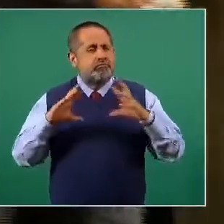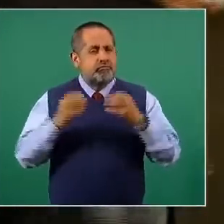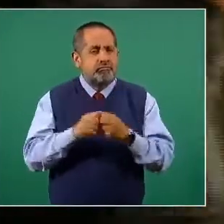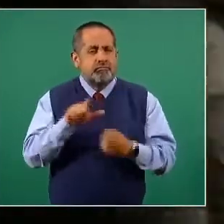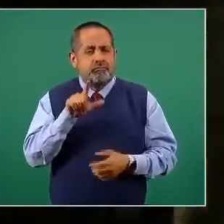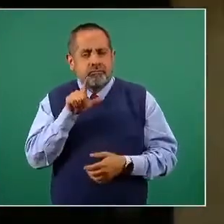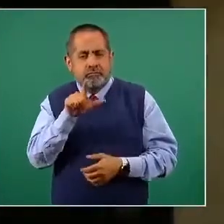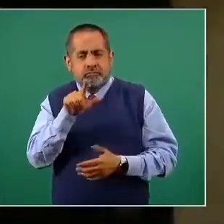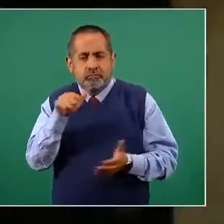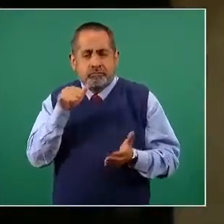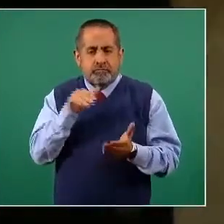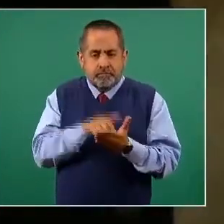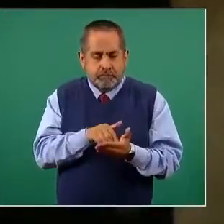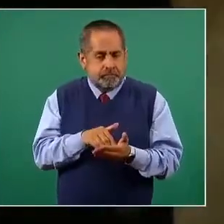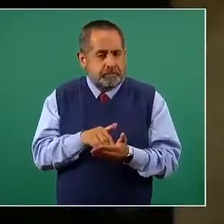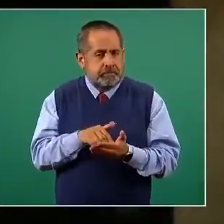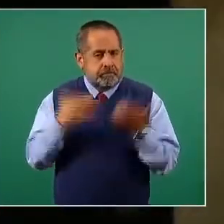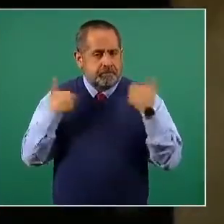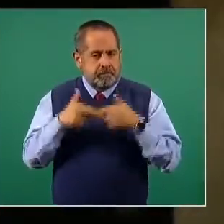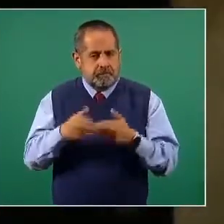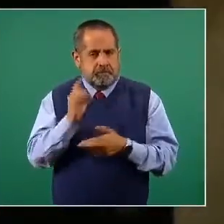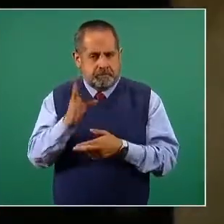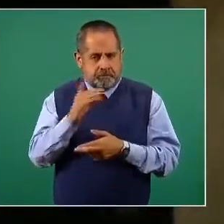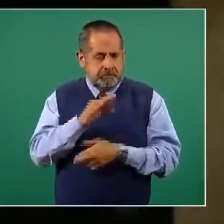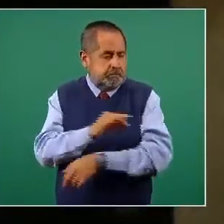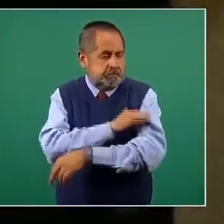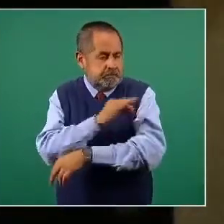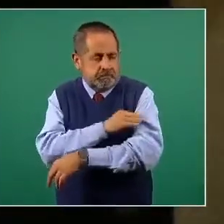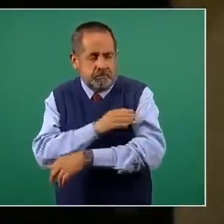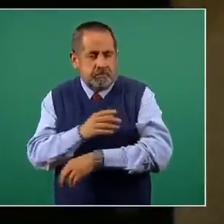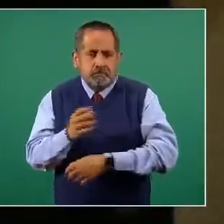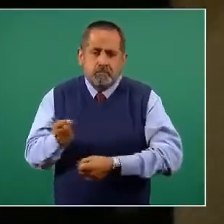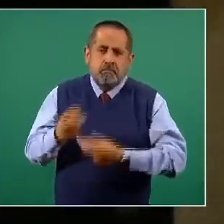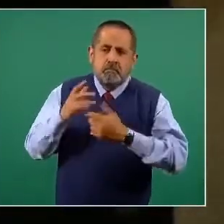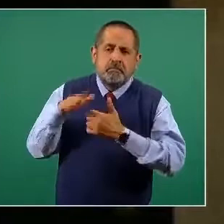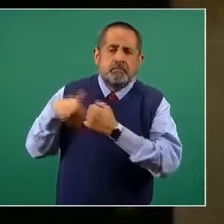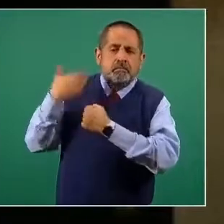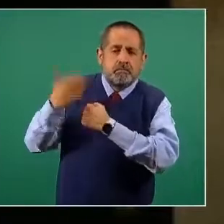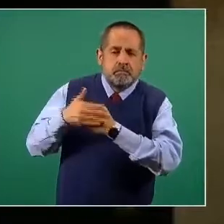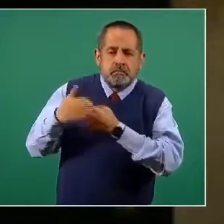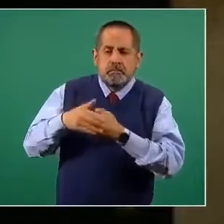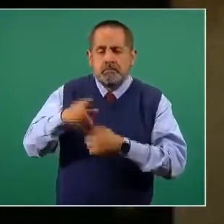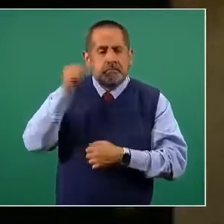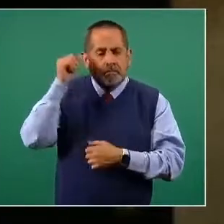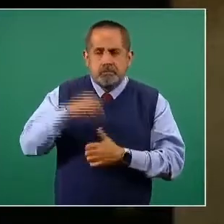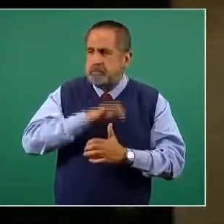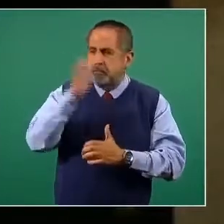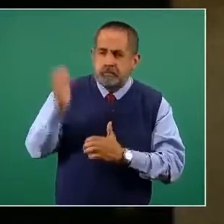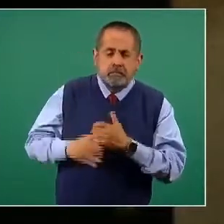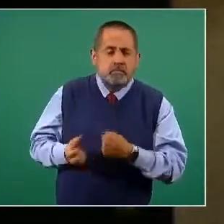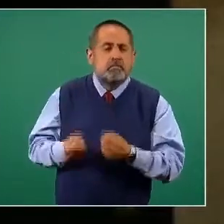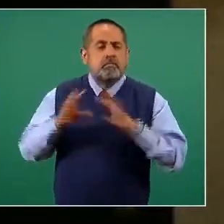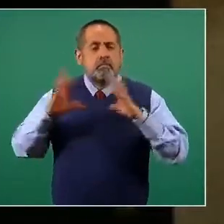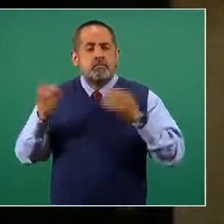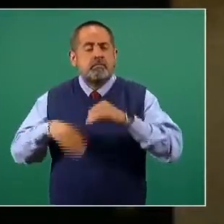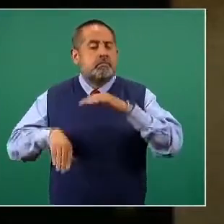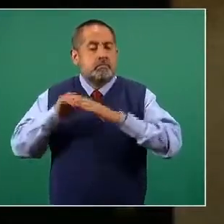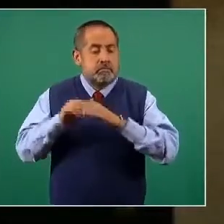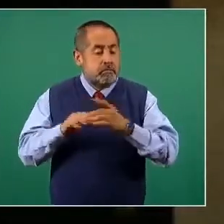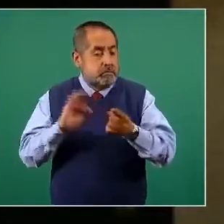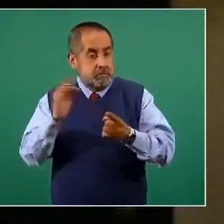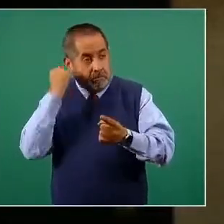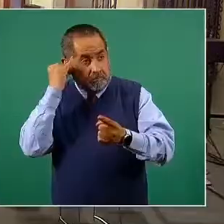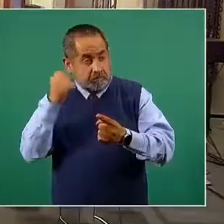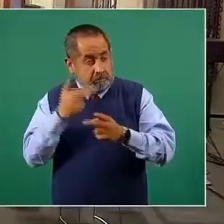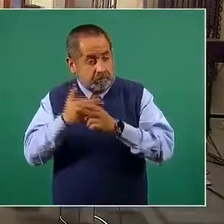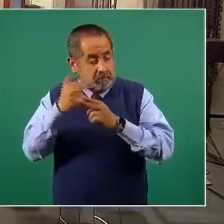17,000 maestros los que han sido vacunados. ¿Cuántos se toman en cuenta para la segunda fase que termine en abril? Y si la proyección es terminar hasta